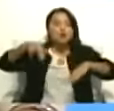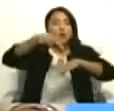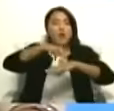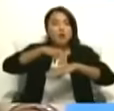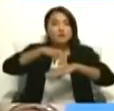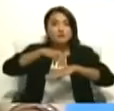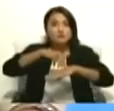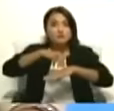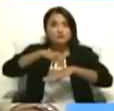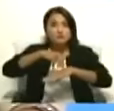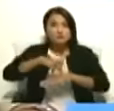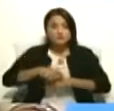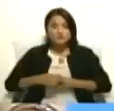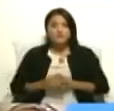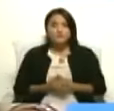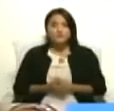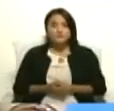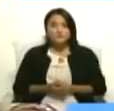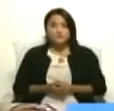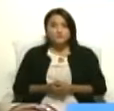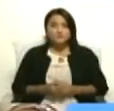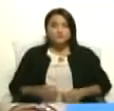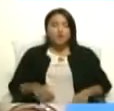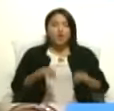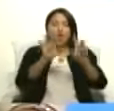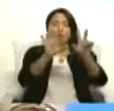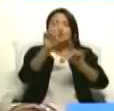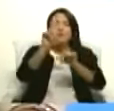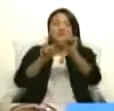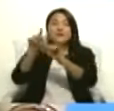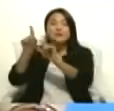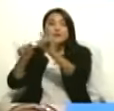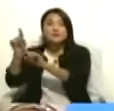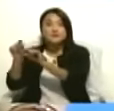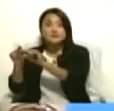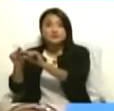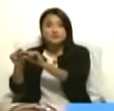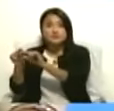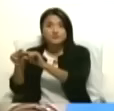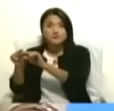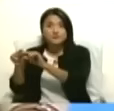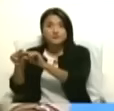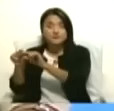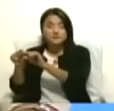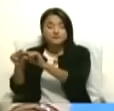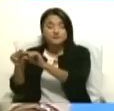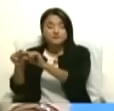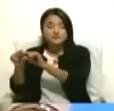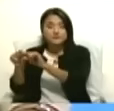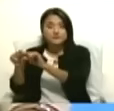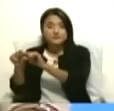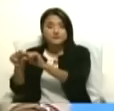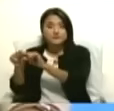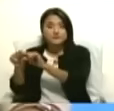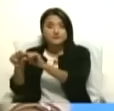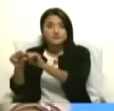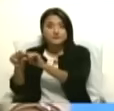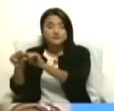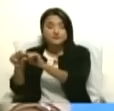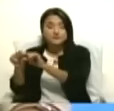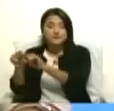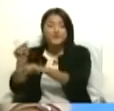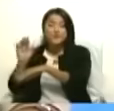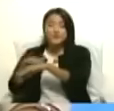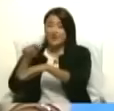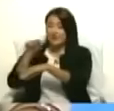la República bolivariana de Venezuela con las ocho estrellas porque ni siquiera eso ese